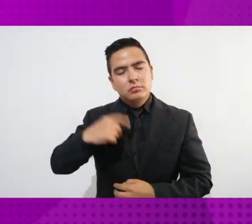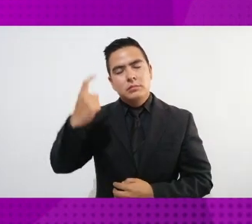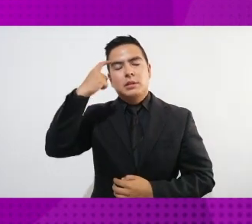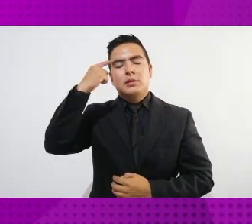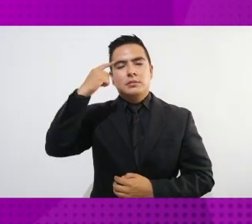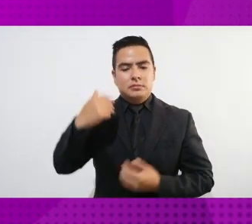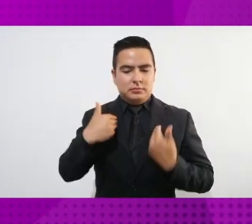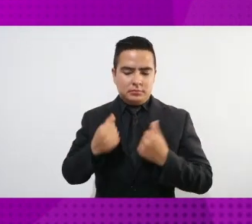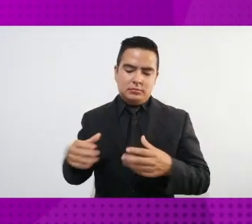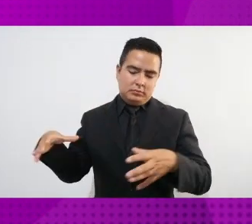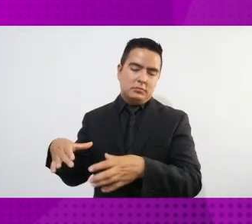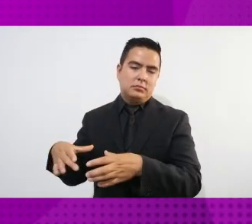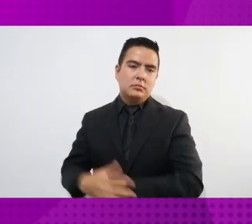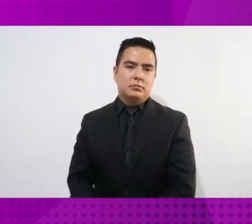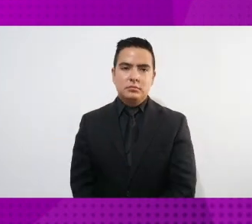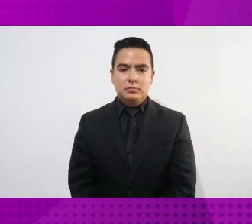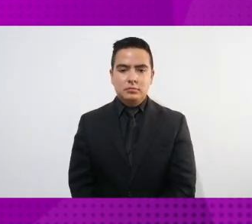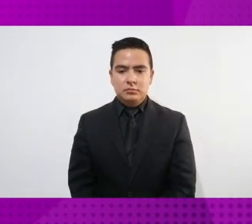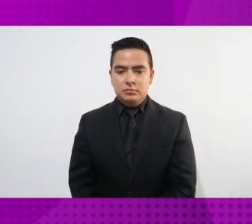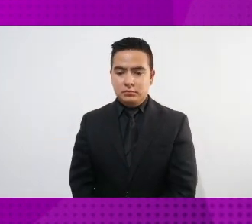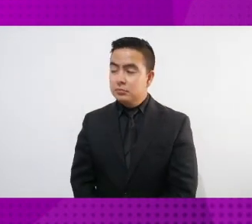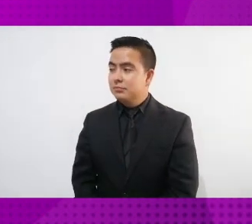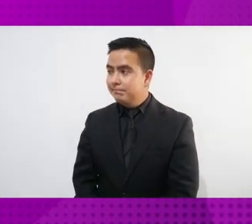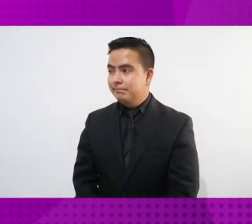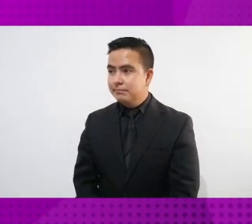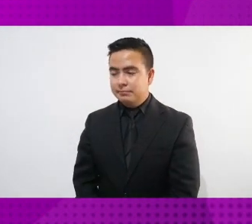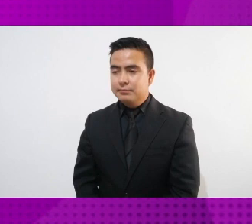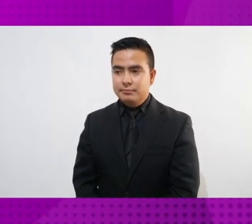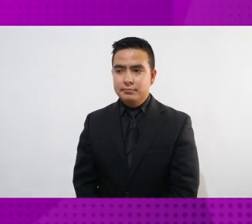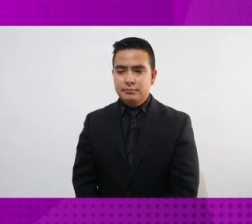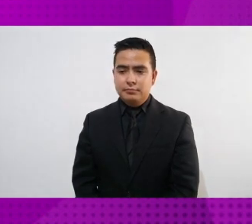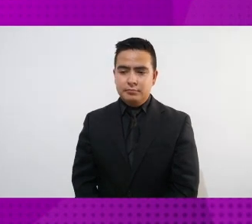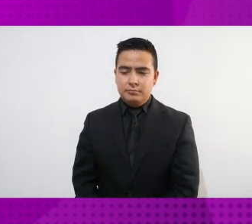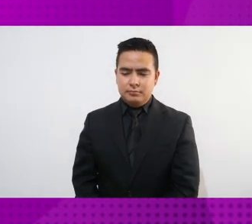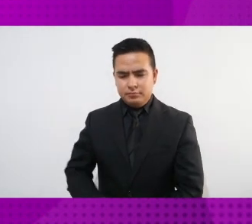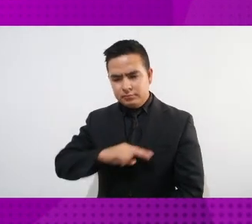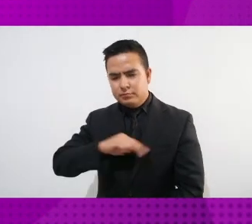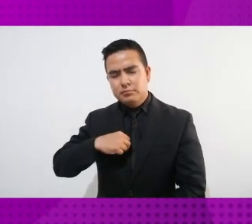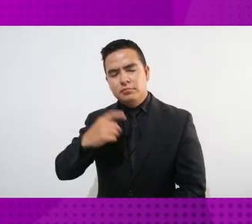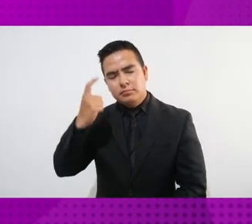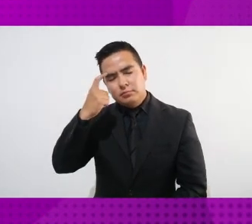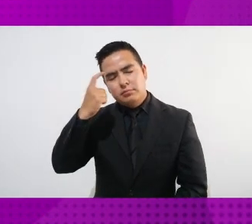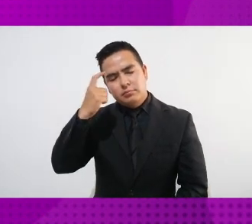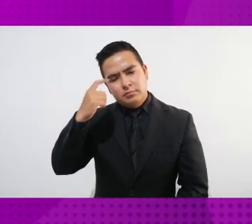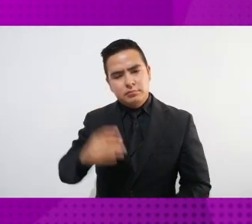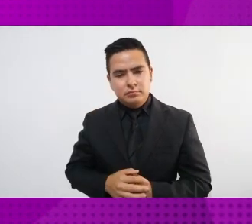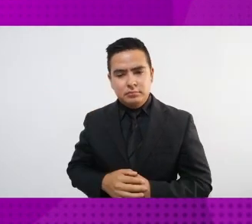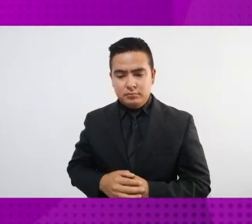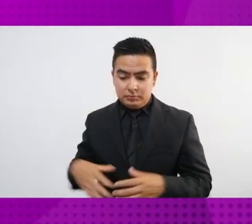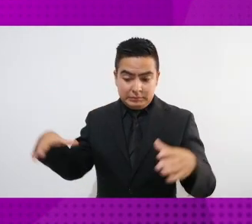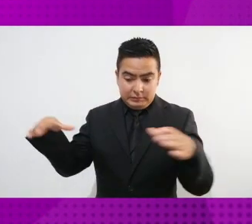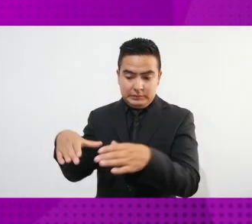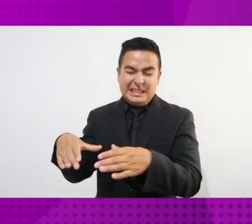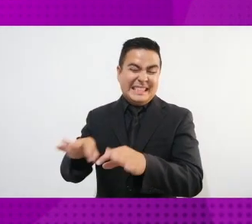para entender la importancia del Parlamento en Kelsen. Imposible pensar en una democracia sin